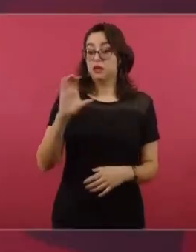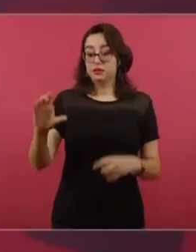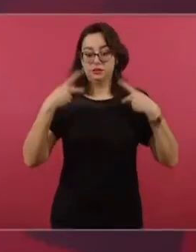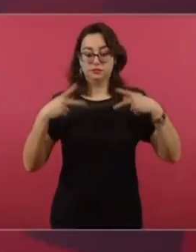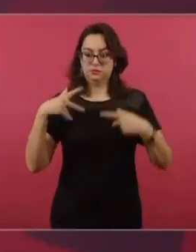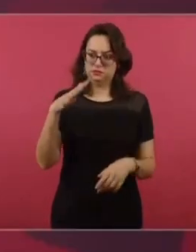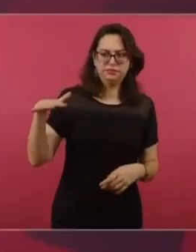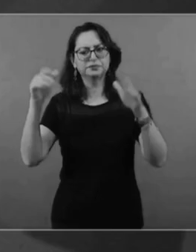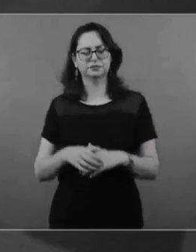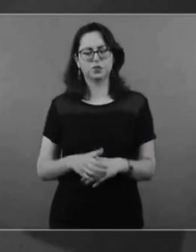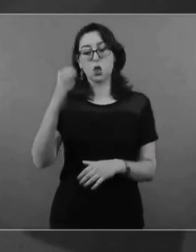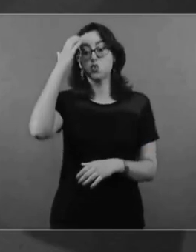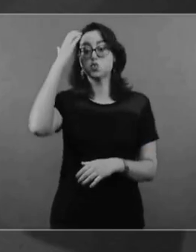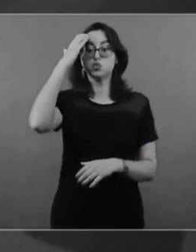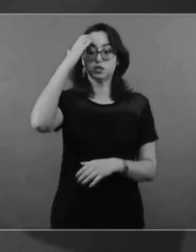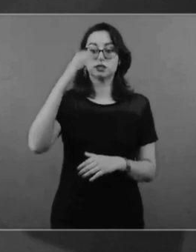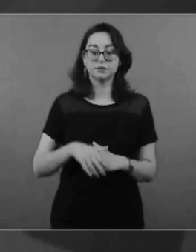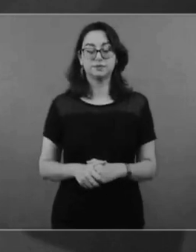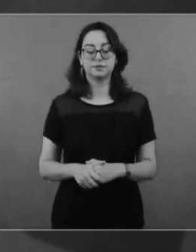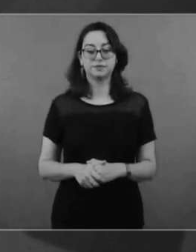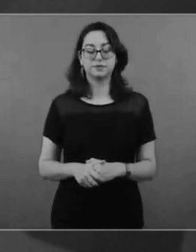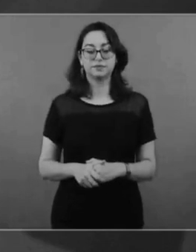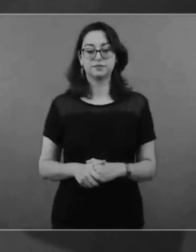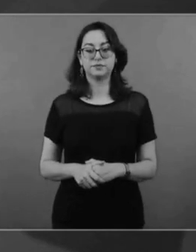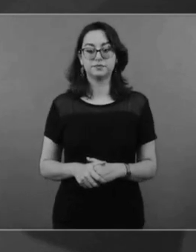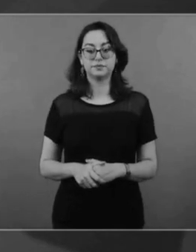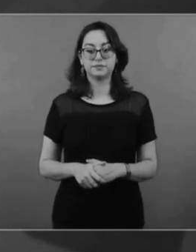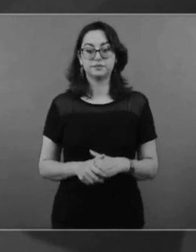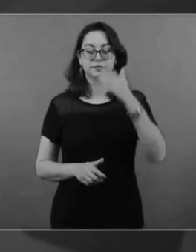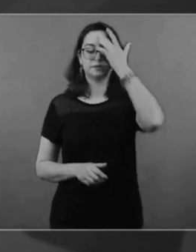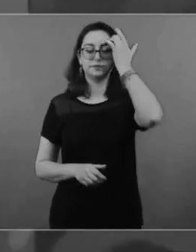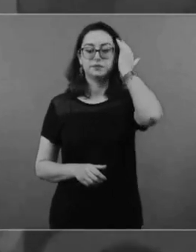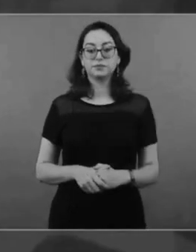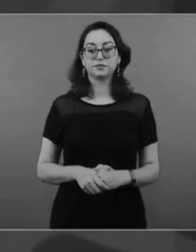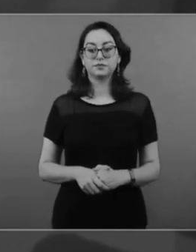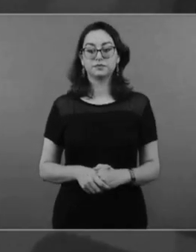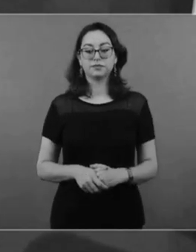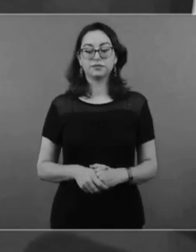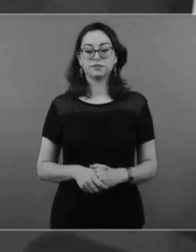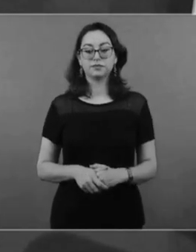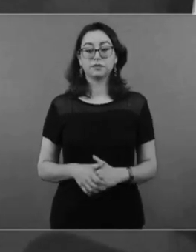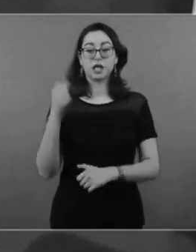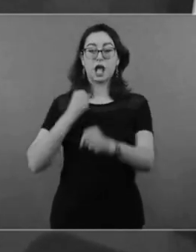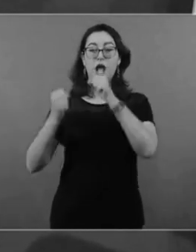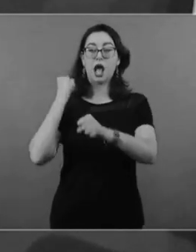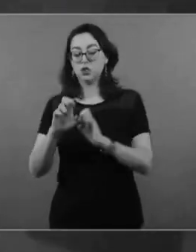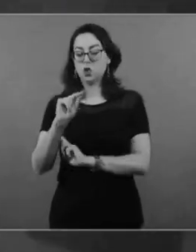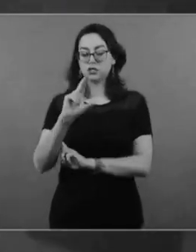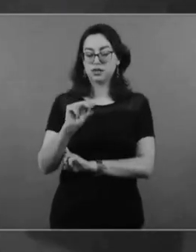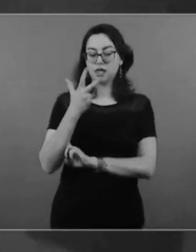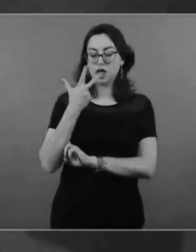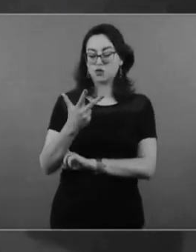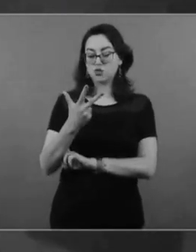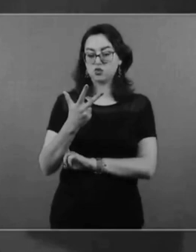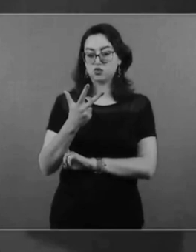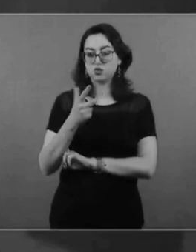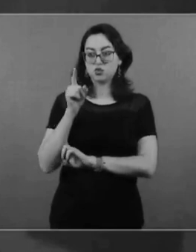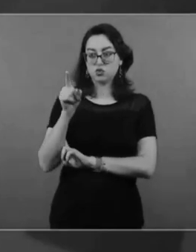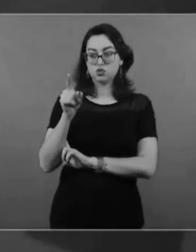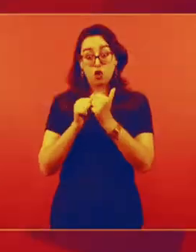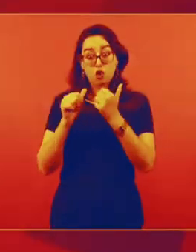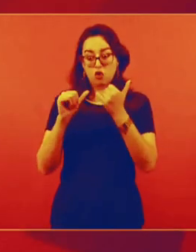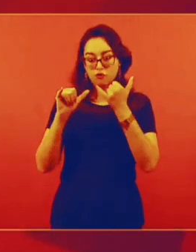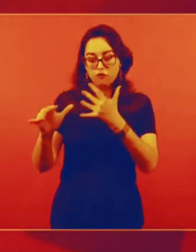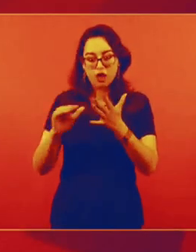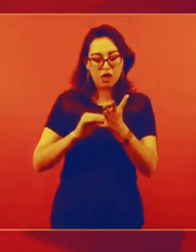progresista tengamos presente que a pesar del fraude en 1988 Se ganó en